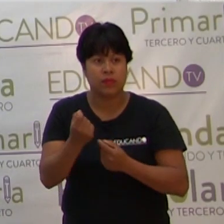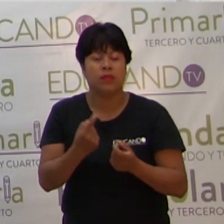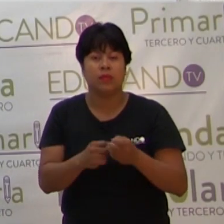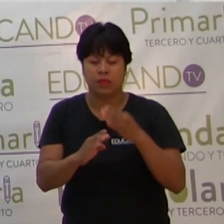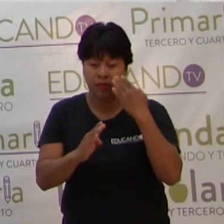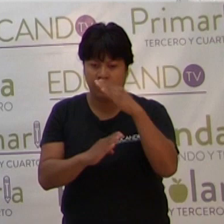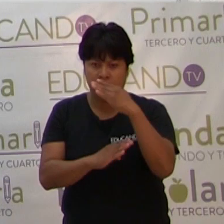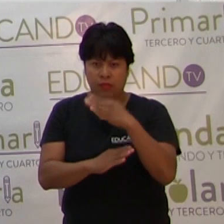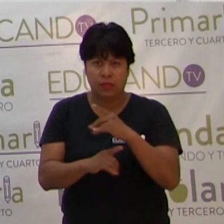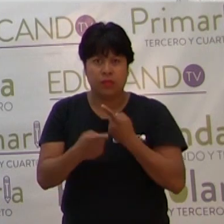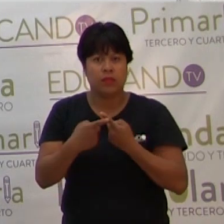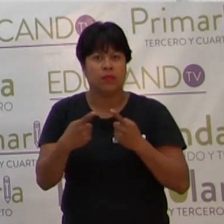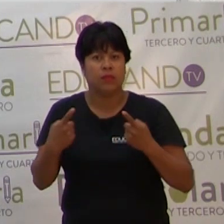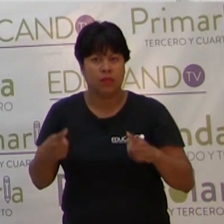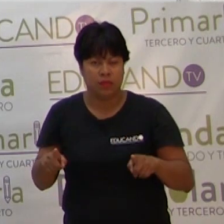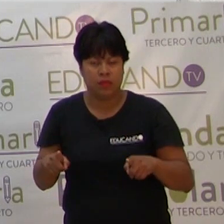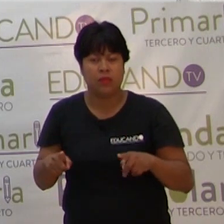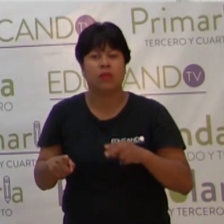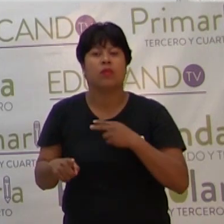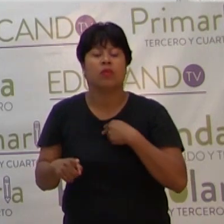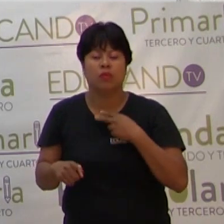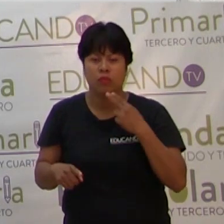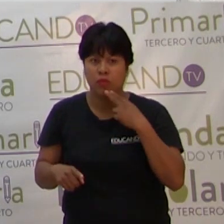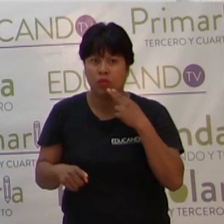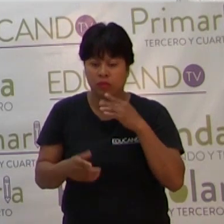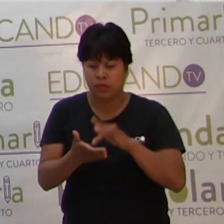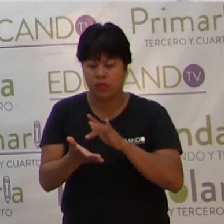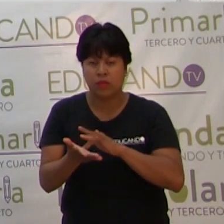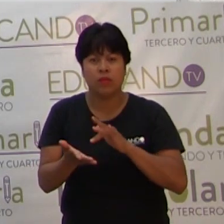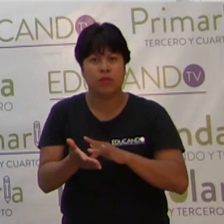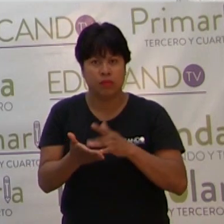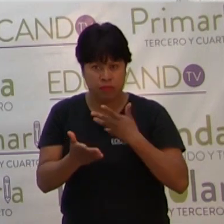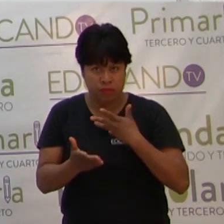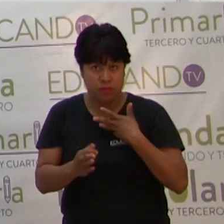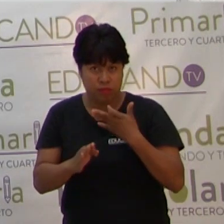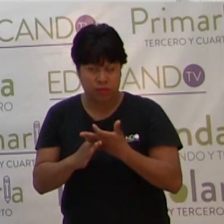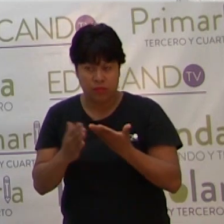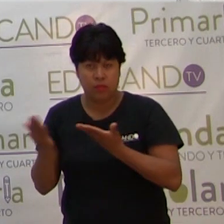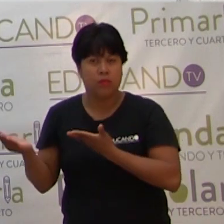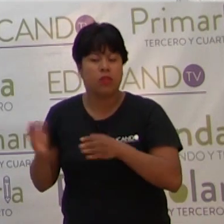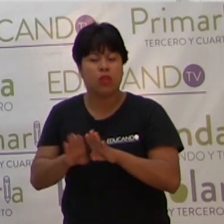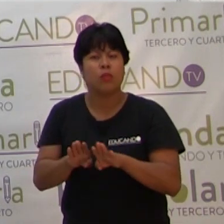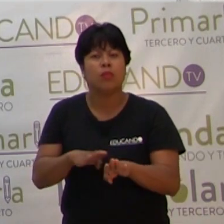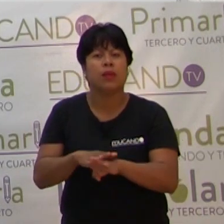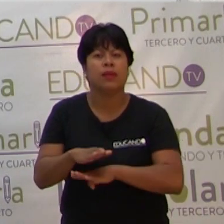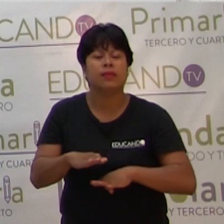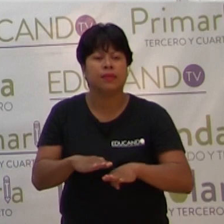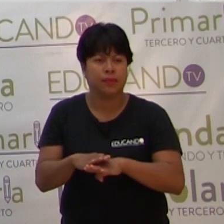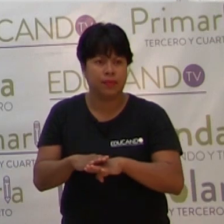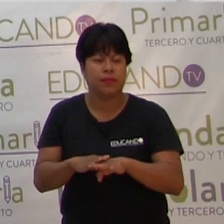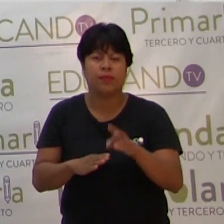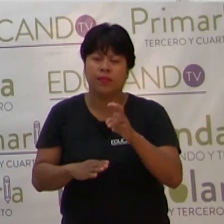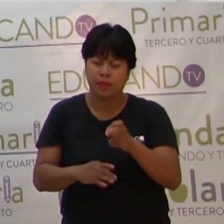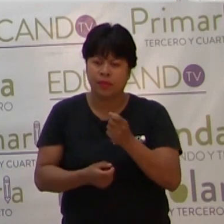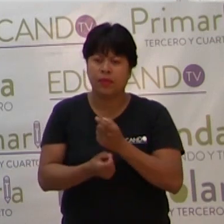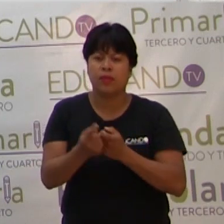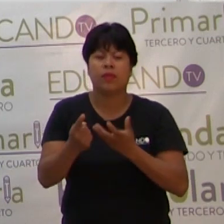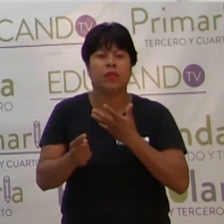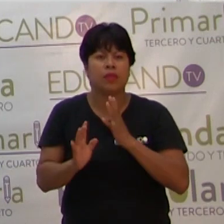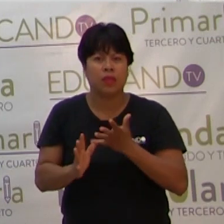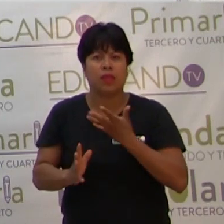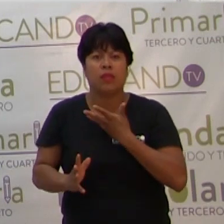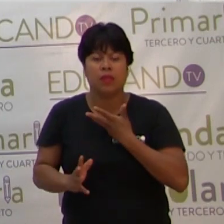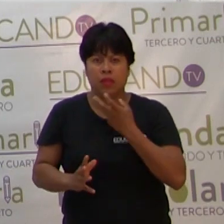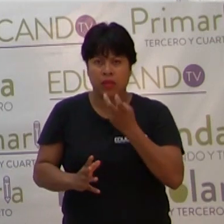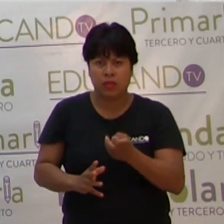algunos datos. ¿Sale? Voy a utilizar mi calculadora que tengo también aquí a la mano. Es una calculadora básica. Algunos celulares ya tienen esa